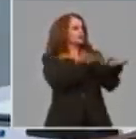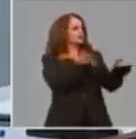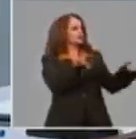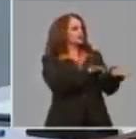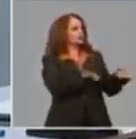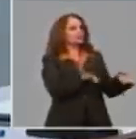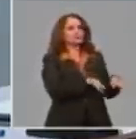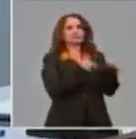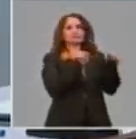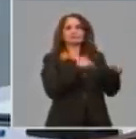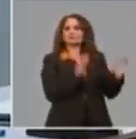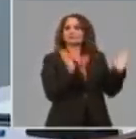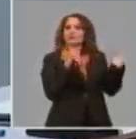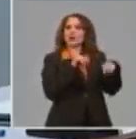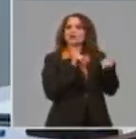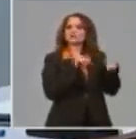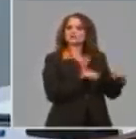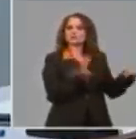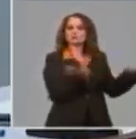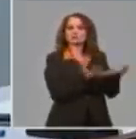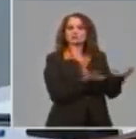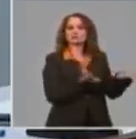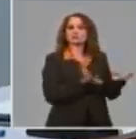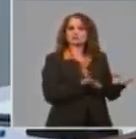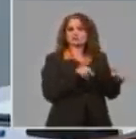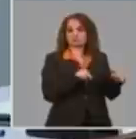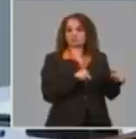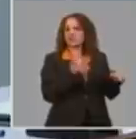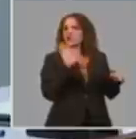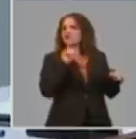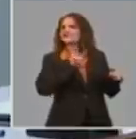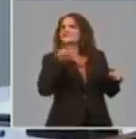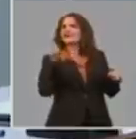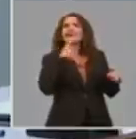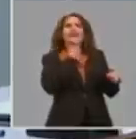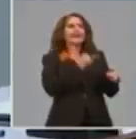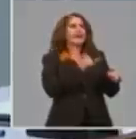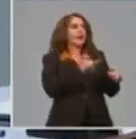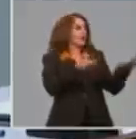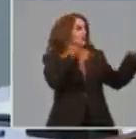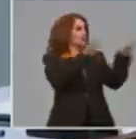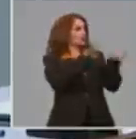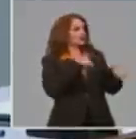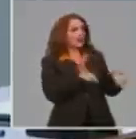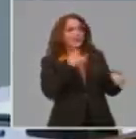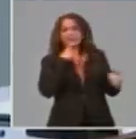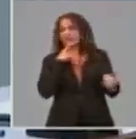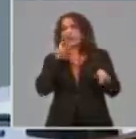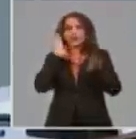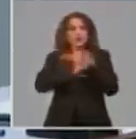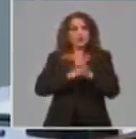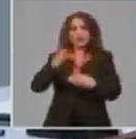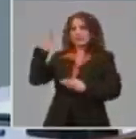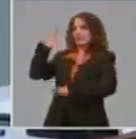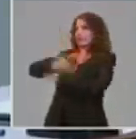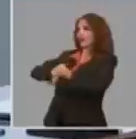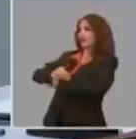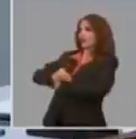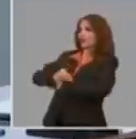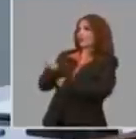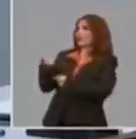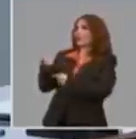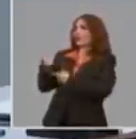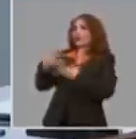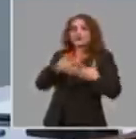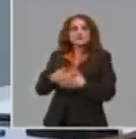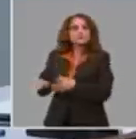desabastecimiento en las veces no es lo que una limitación es mía recrudecimiento será a su puesta en capacidad del gobierno